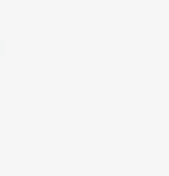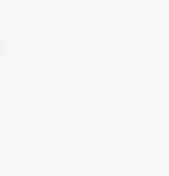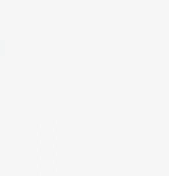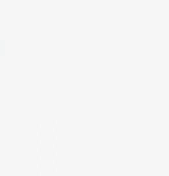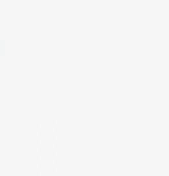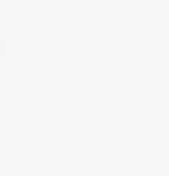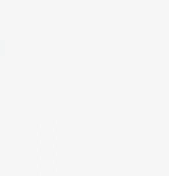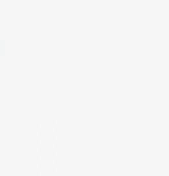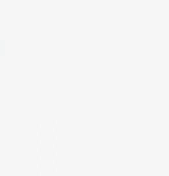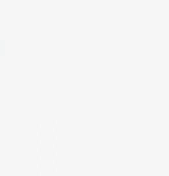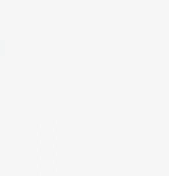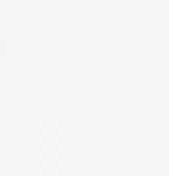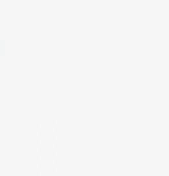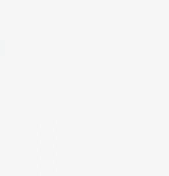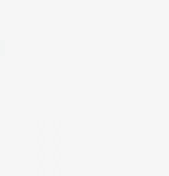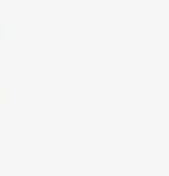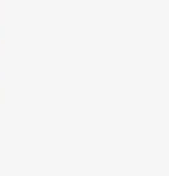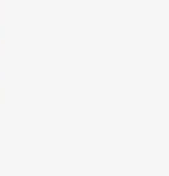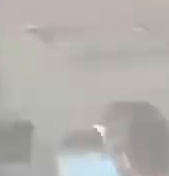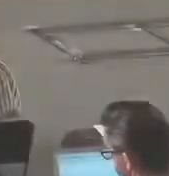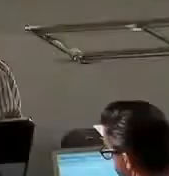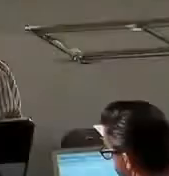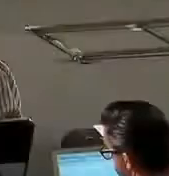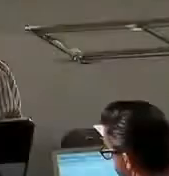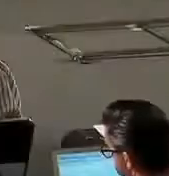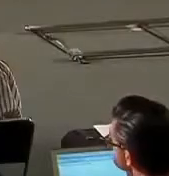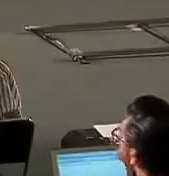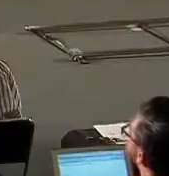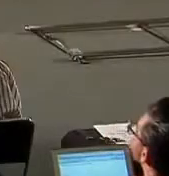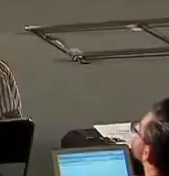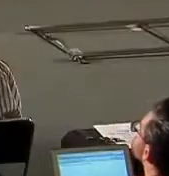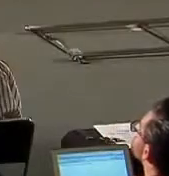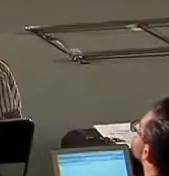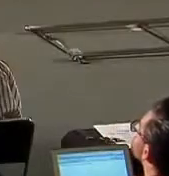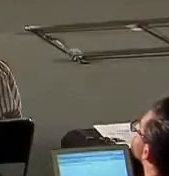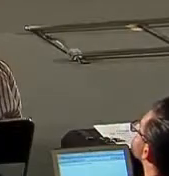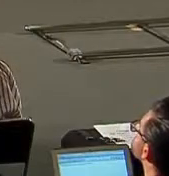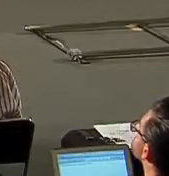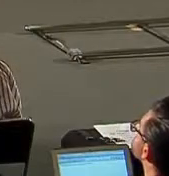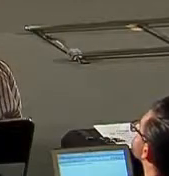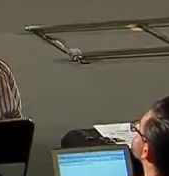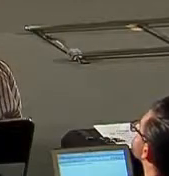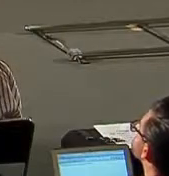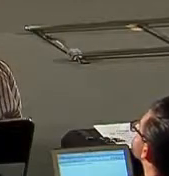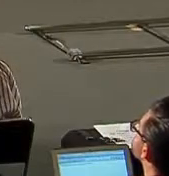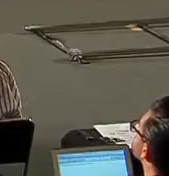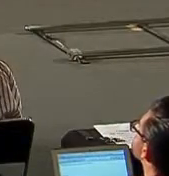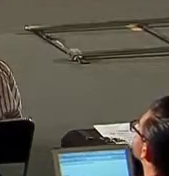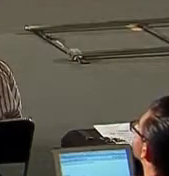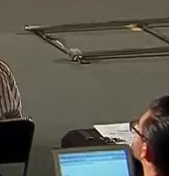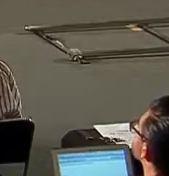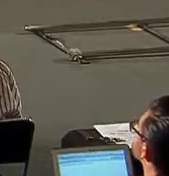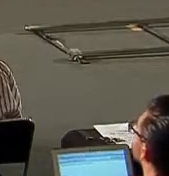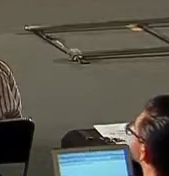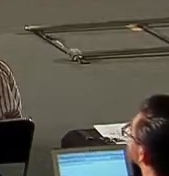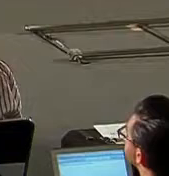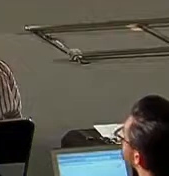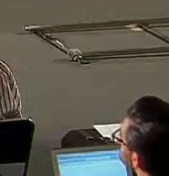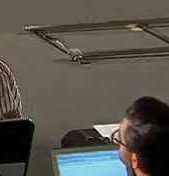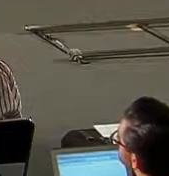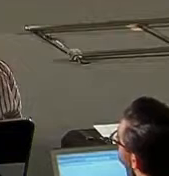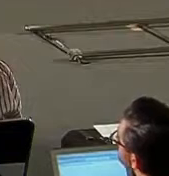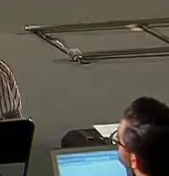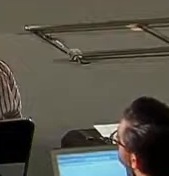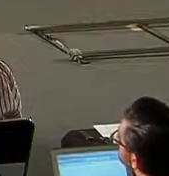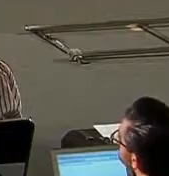letalidad a nivel global. Si vemos en la siguiente diapositiva, prácticamente el día de hoy no hubo variación